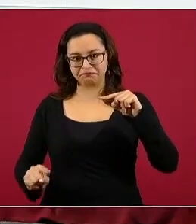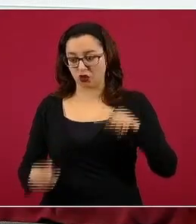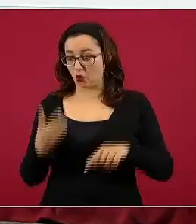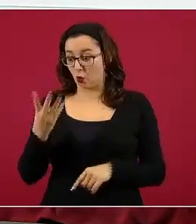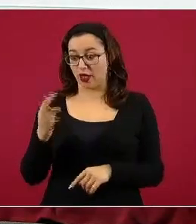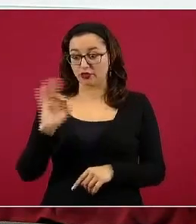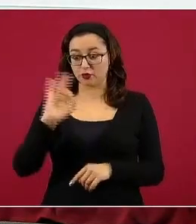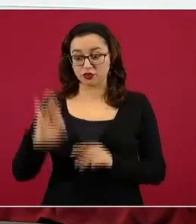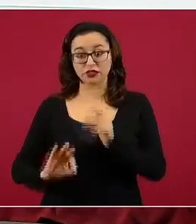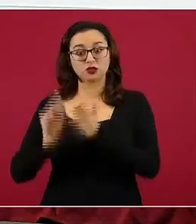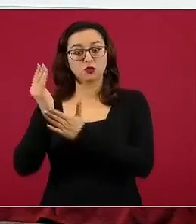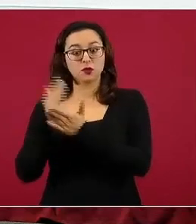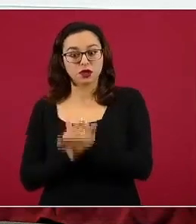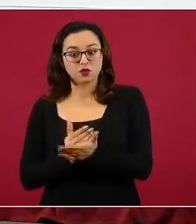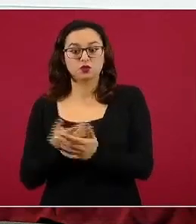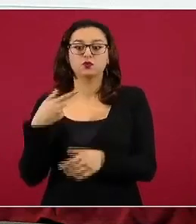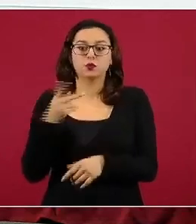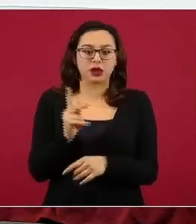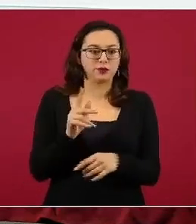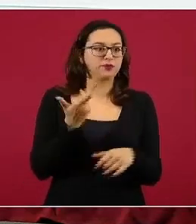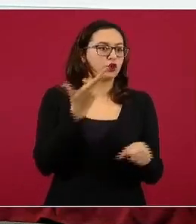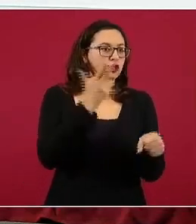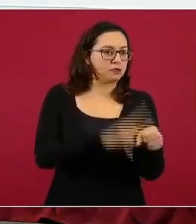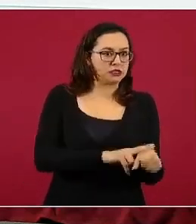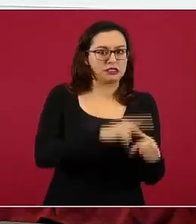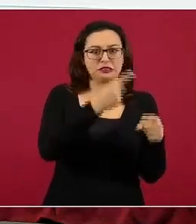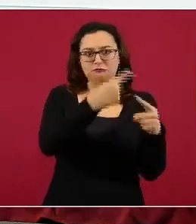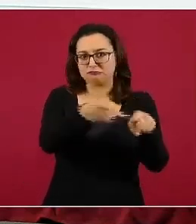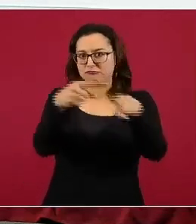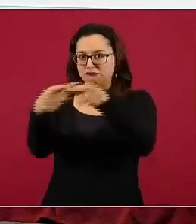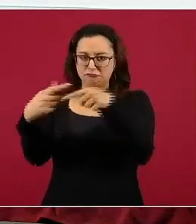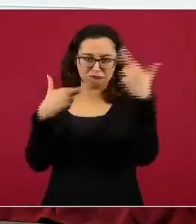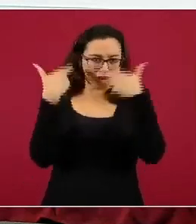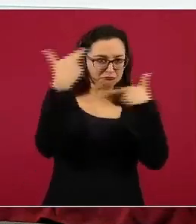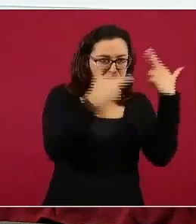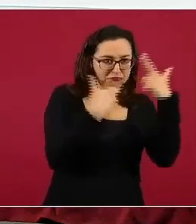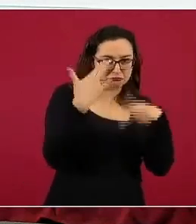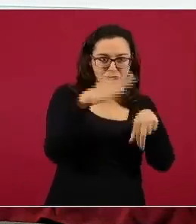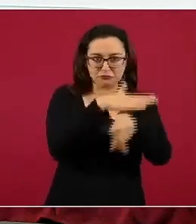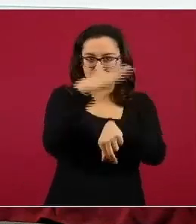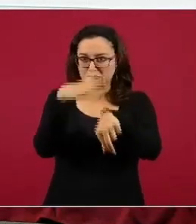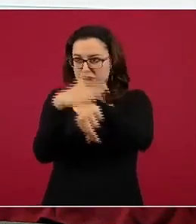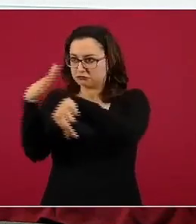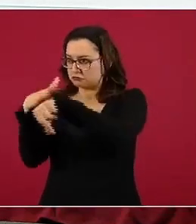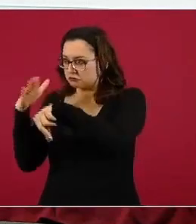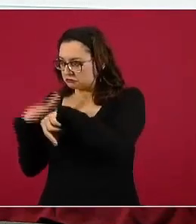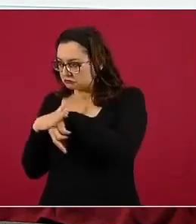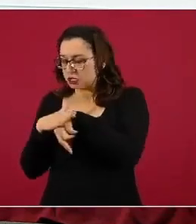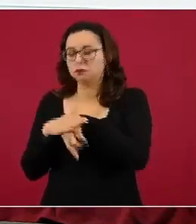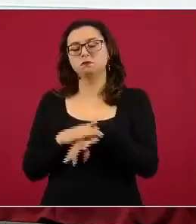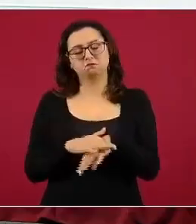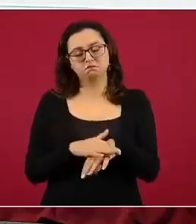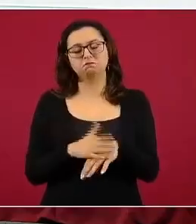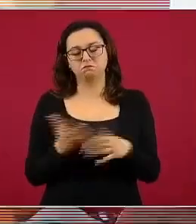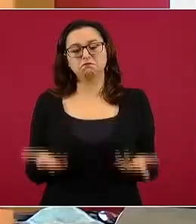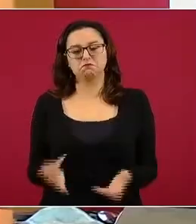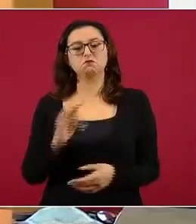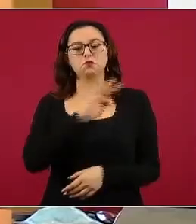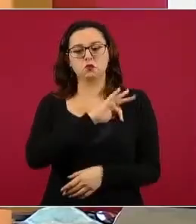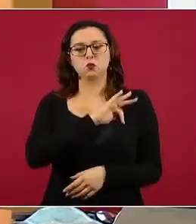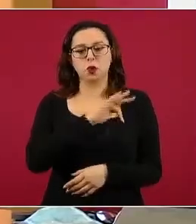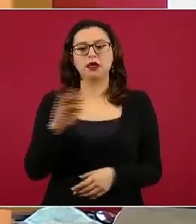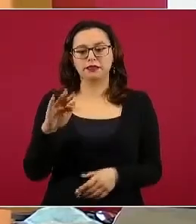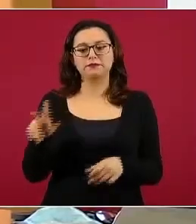los indicadores, hospitalizaciones y otro tipo de indicadores que usamos para la calificación del semáforo, creemos que está en